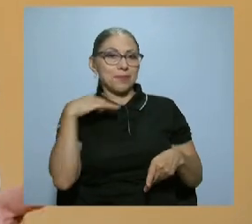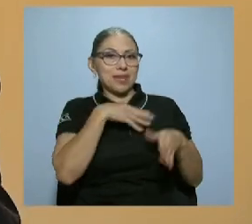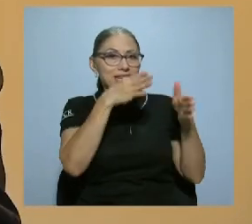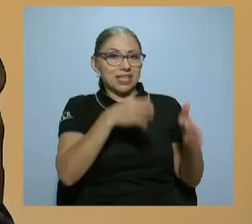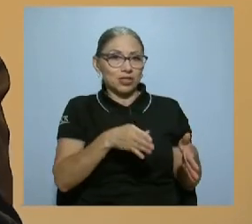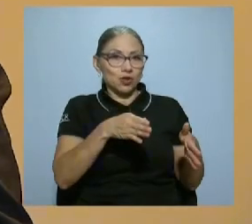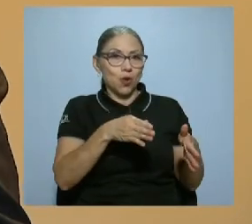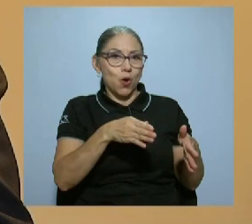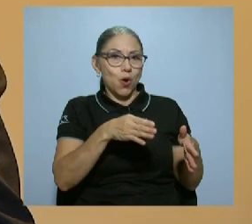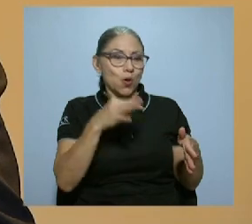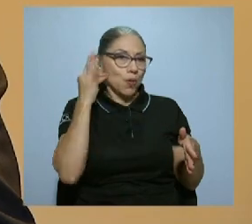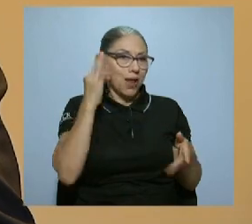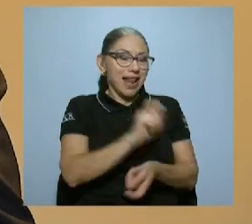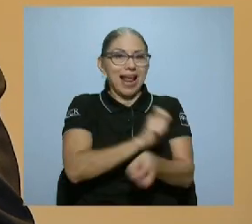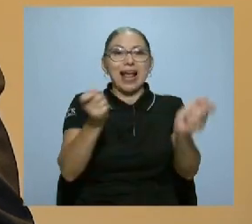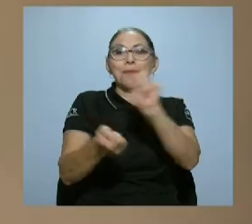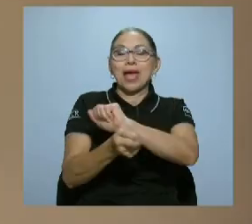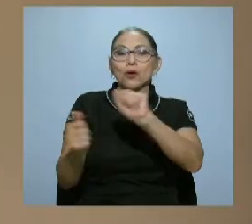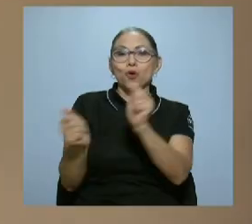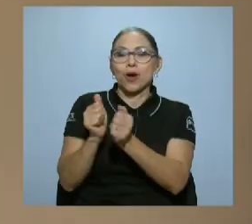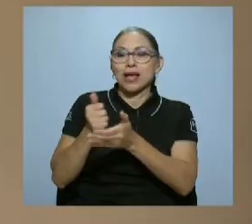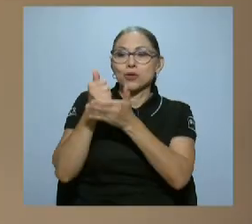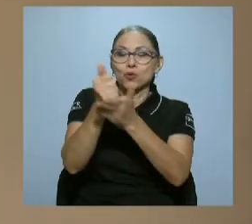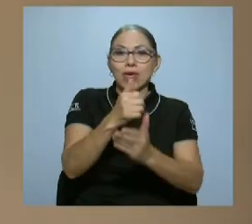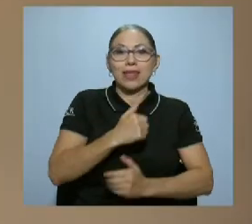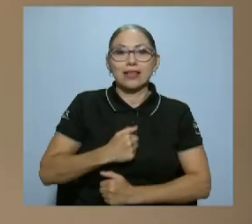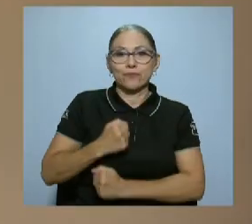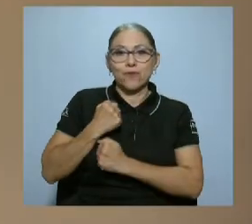con ayuda de las Fuerzas Armadas. Pero es la economía,